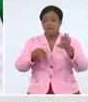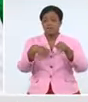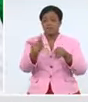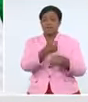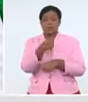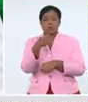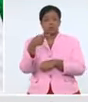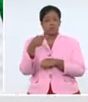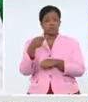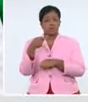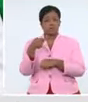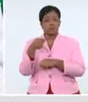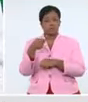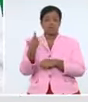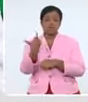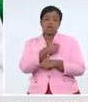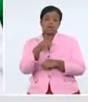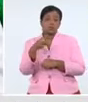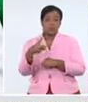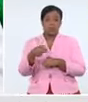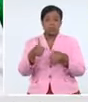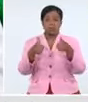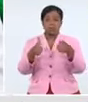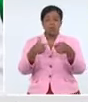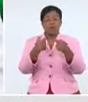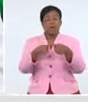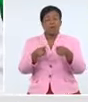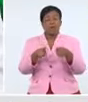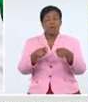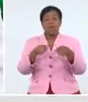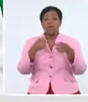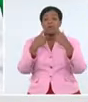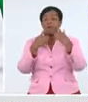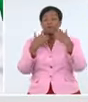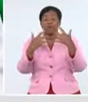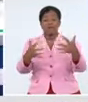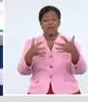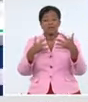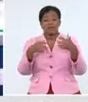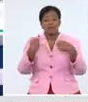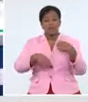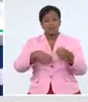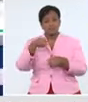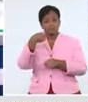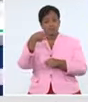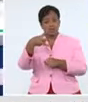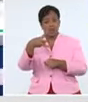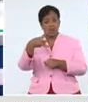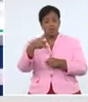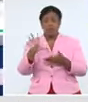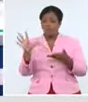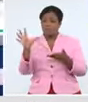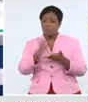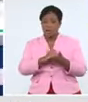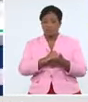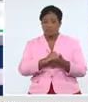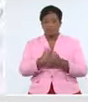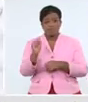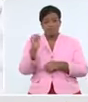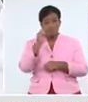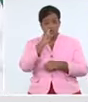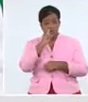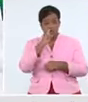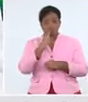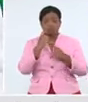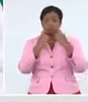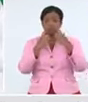digo, fue realmente en el mes de septiembre una fiesta, podemos decir, de la vacunación, pero es vital completar el esquema con las